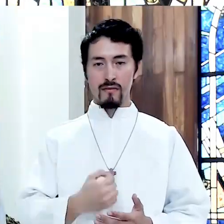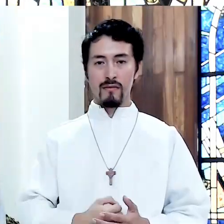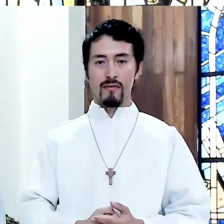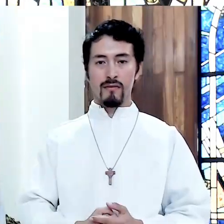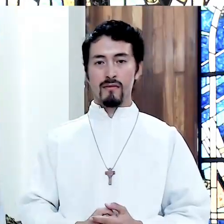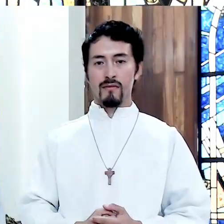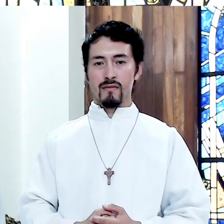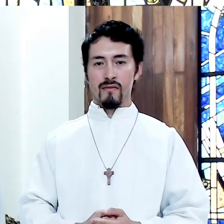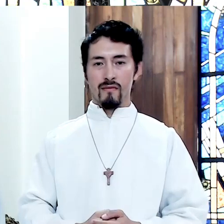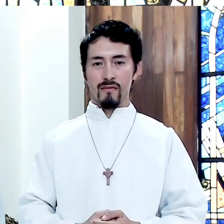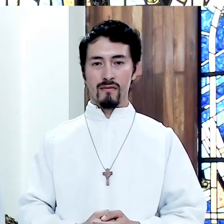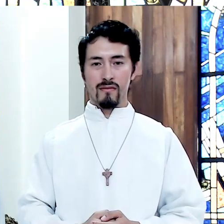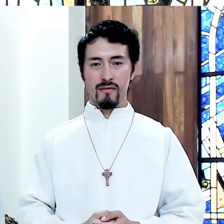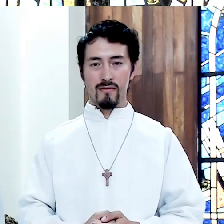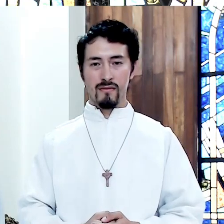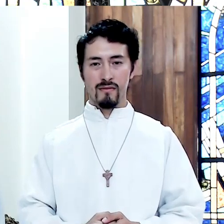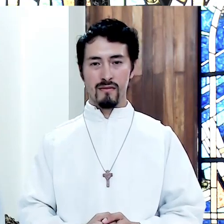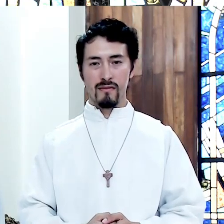oremos.